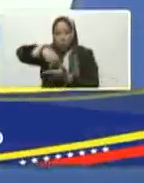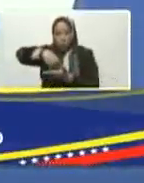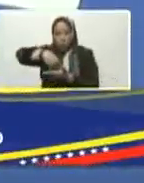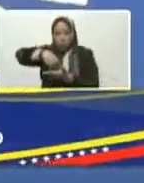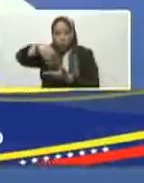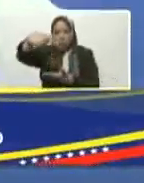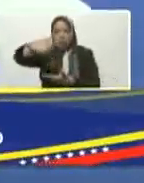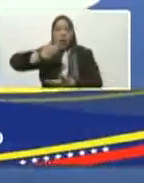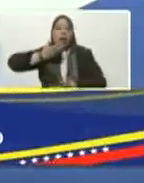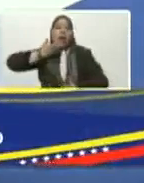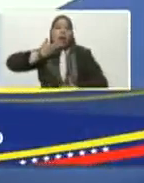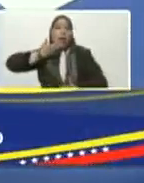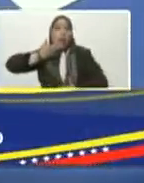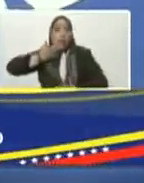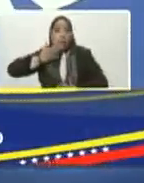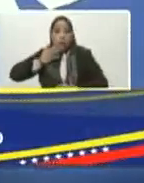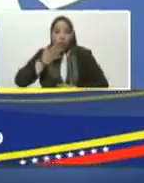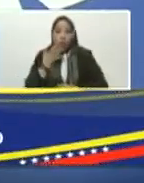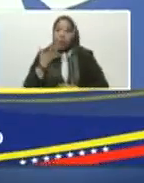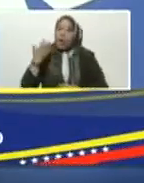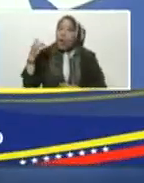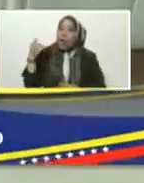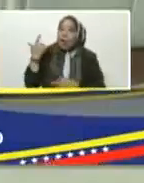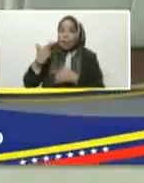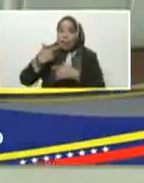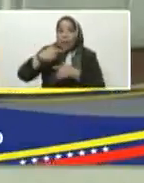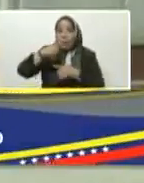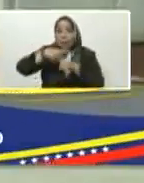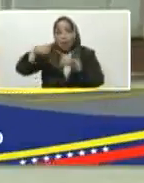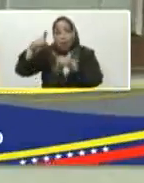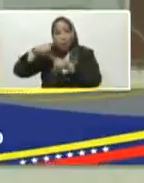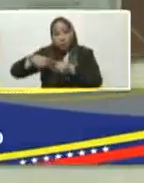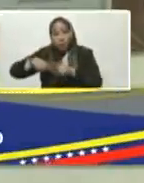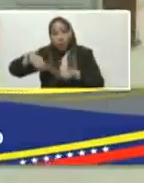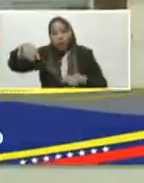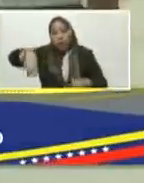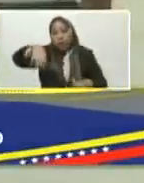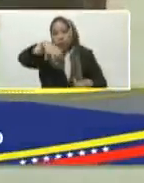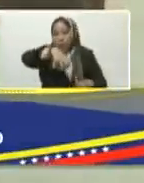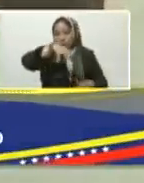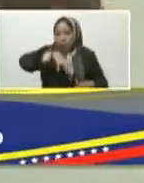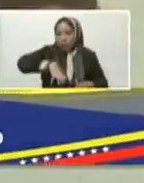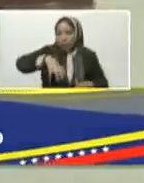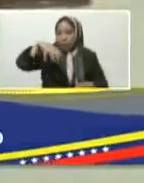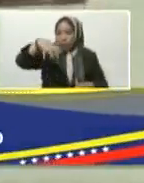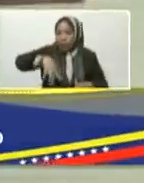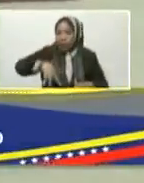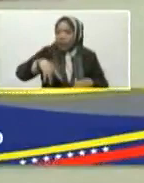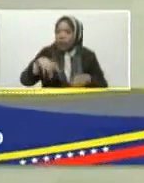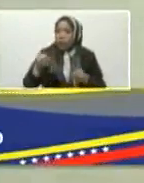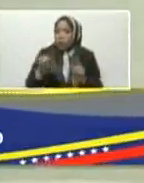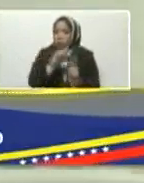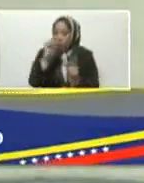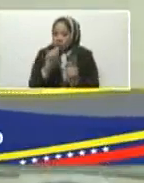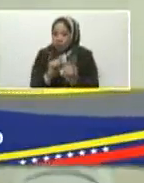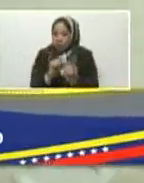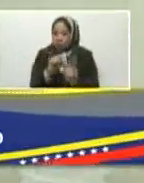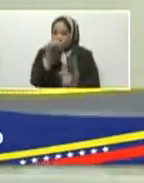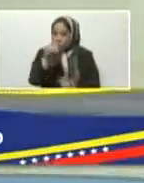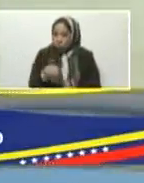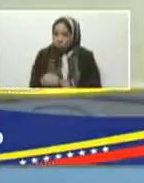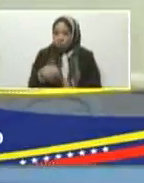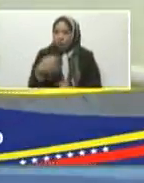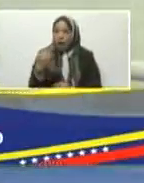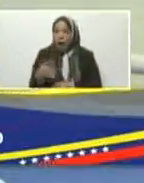el ejemplo de los tantos que tenemos en el estado para decir lo que estamos diciendo. Este era un